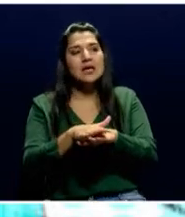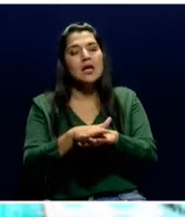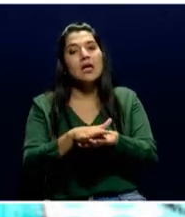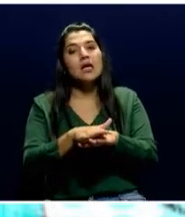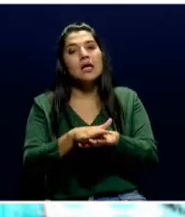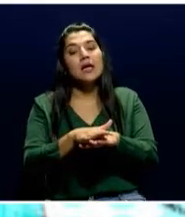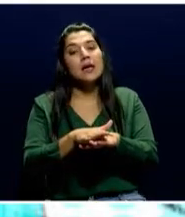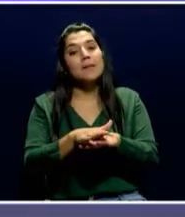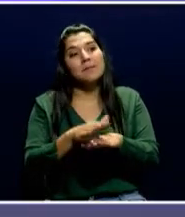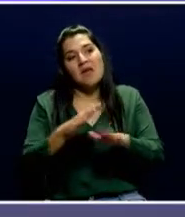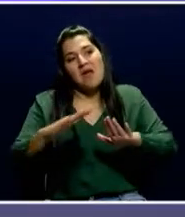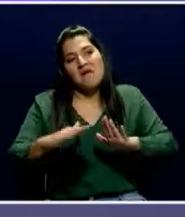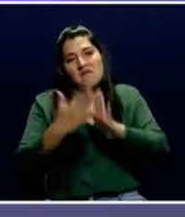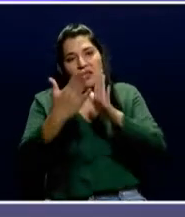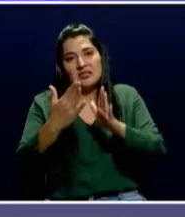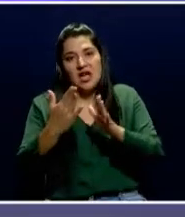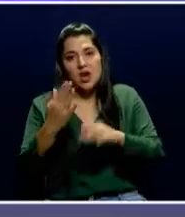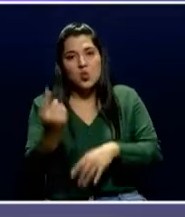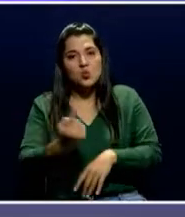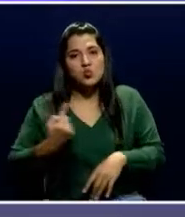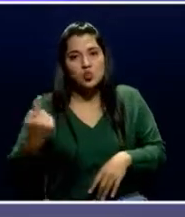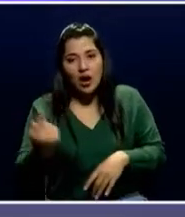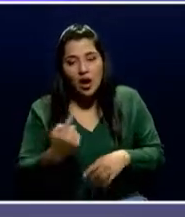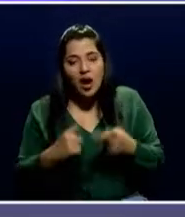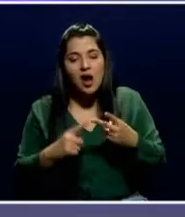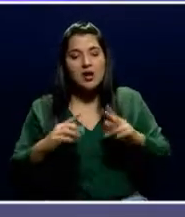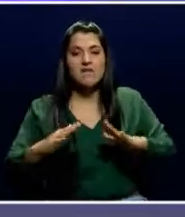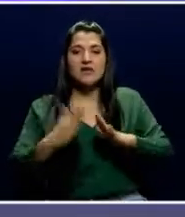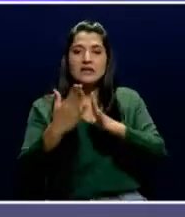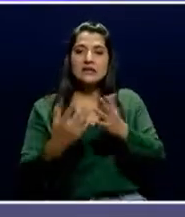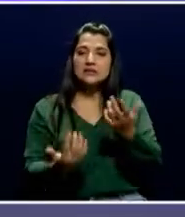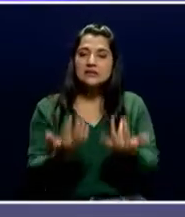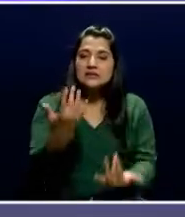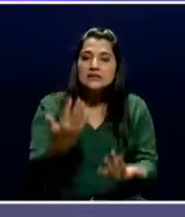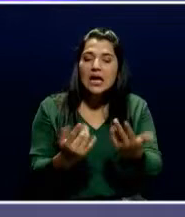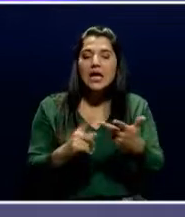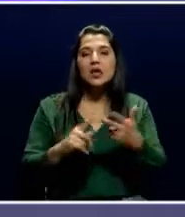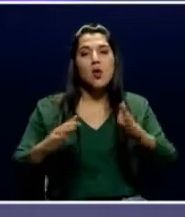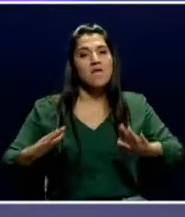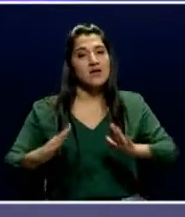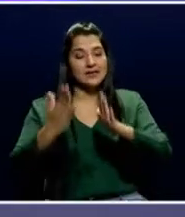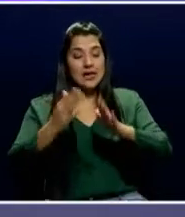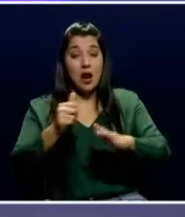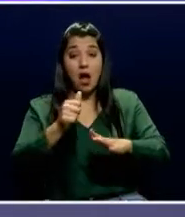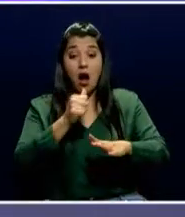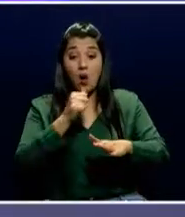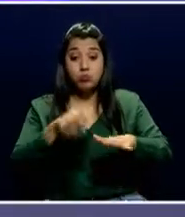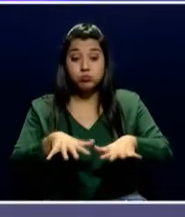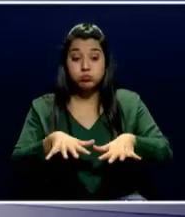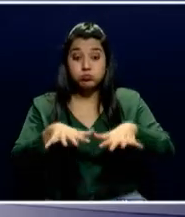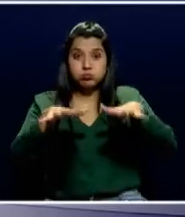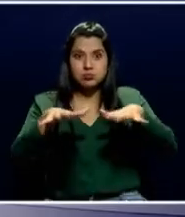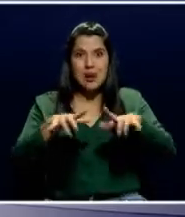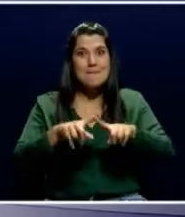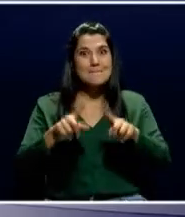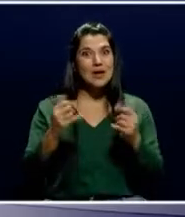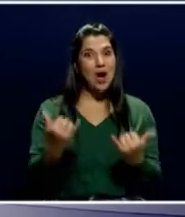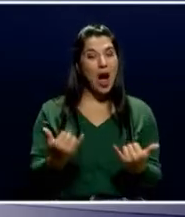Comisión a enfrentar huracanes, a enfrentar incendios, a enfrentar inundaciones. Esta es una